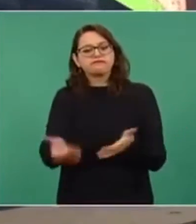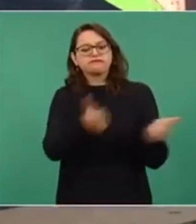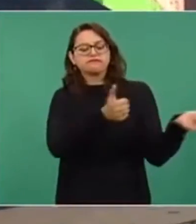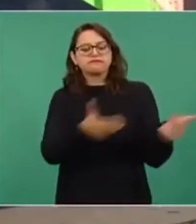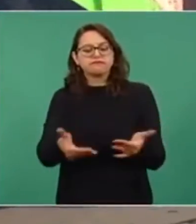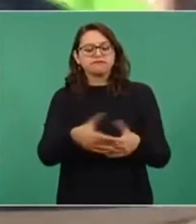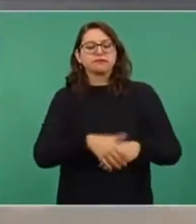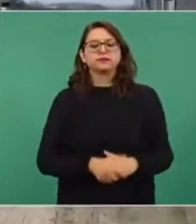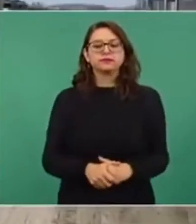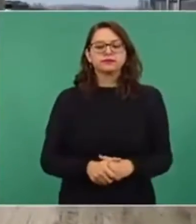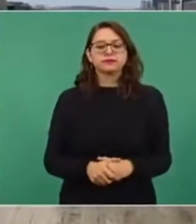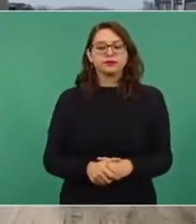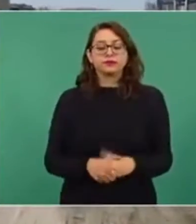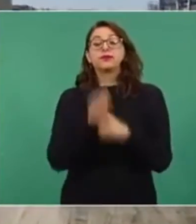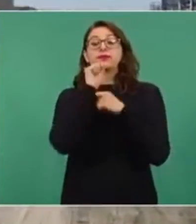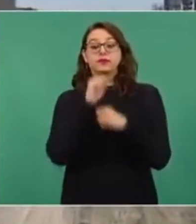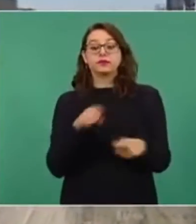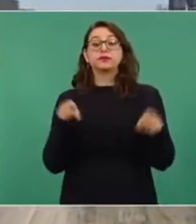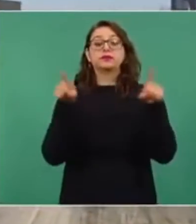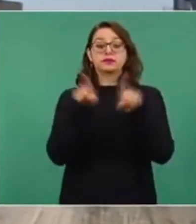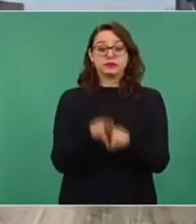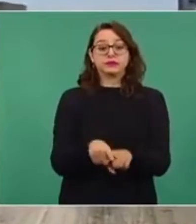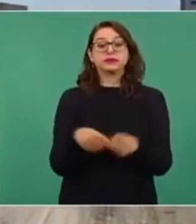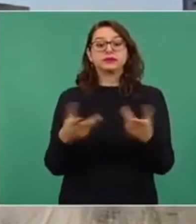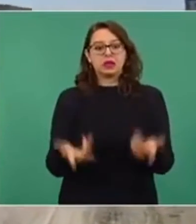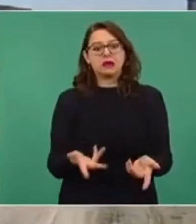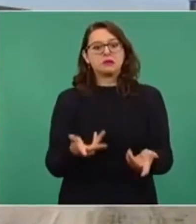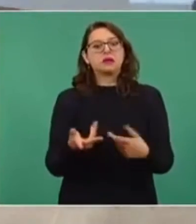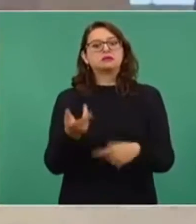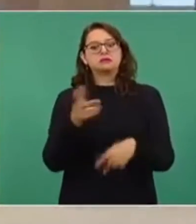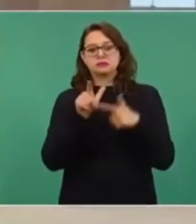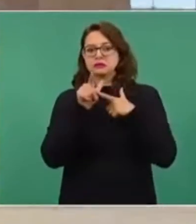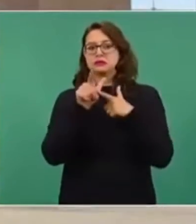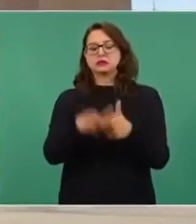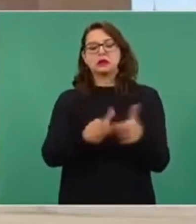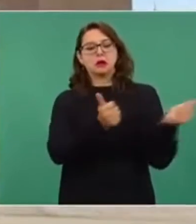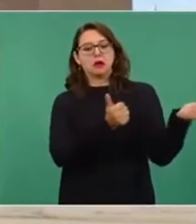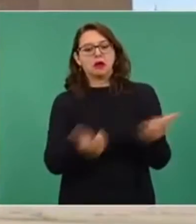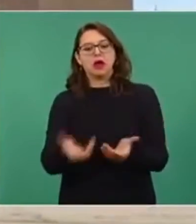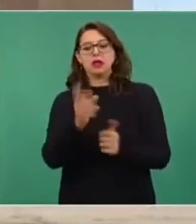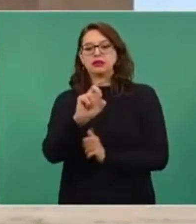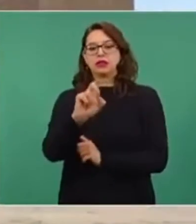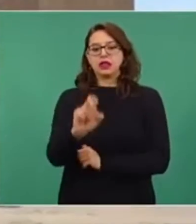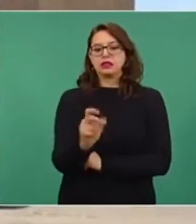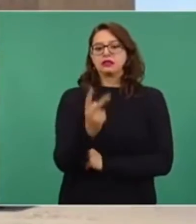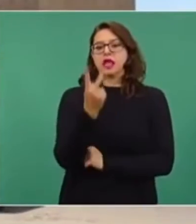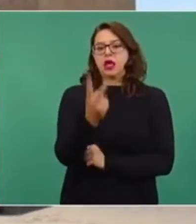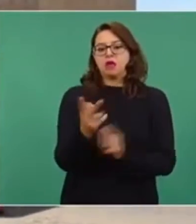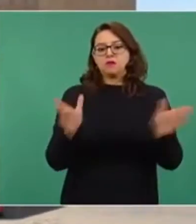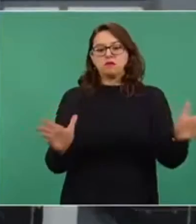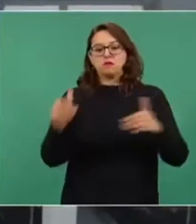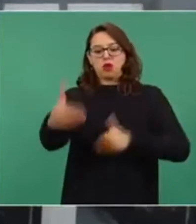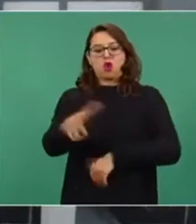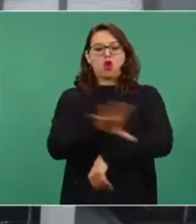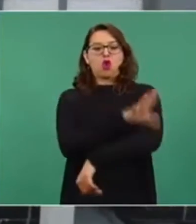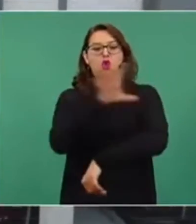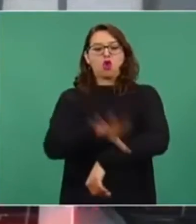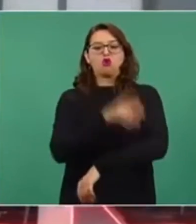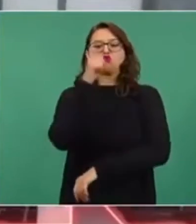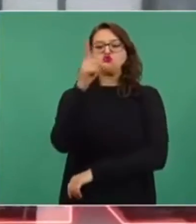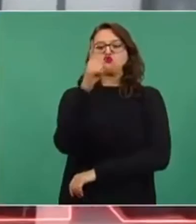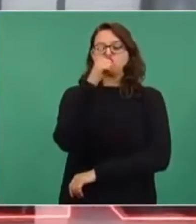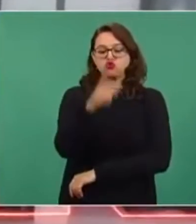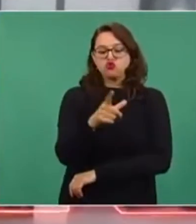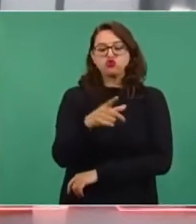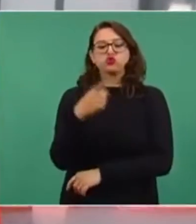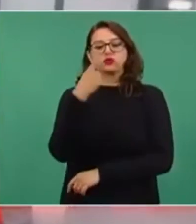del paquete 2. También en el paquete 1, continúa la recepción e instalación de 38 transformadores de diversas capacidades fabricados por la